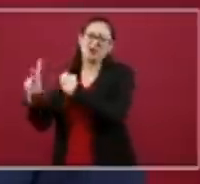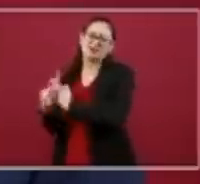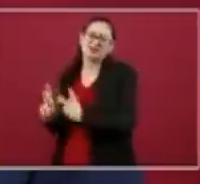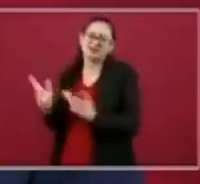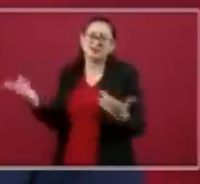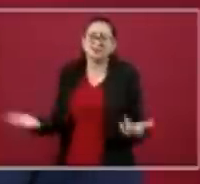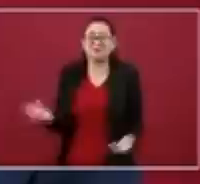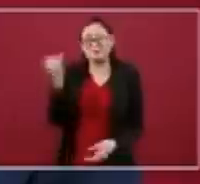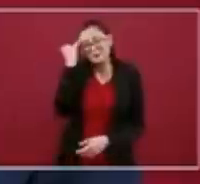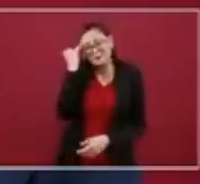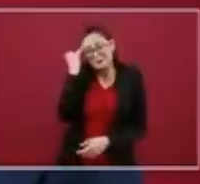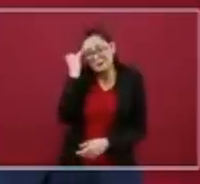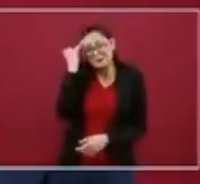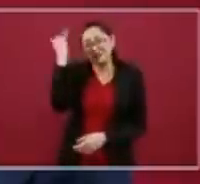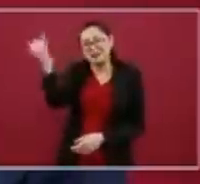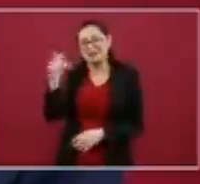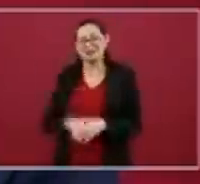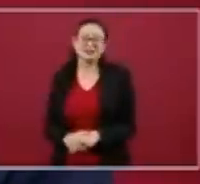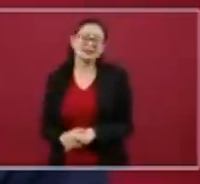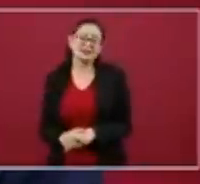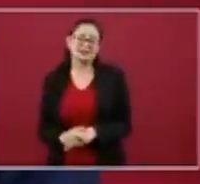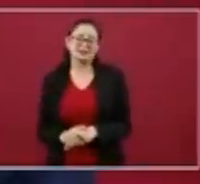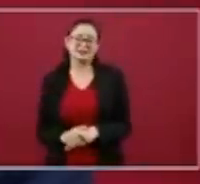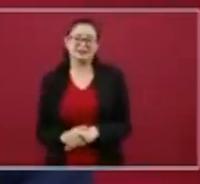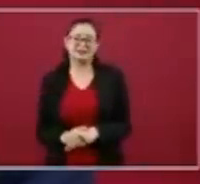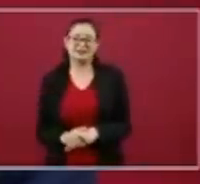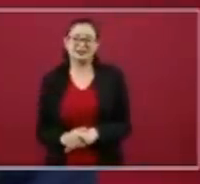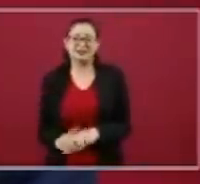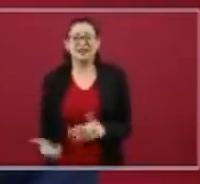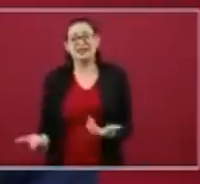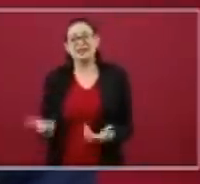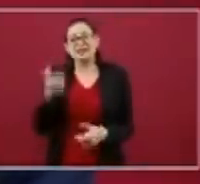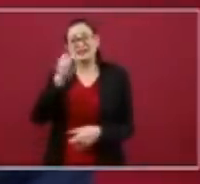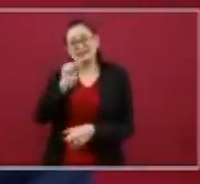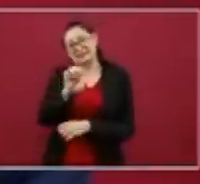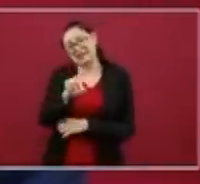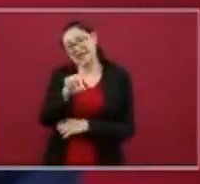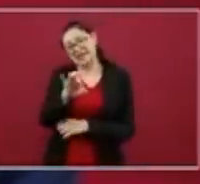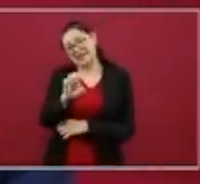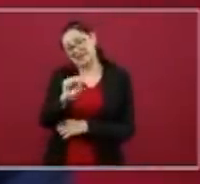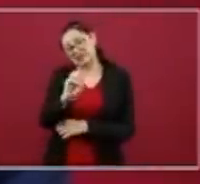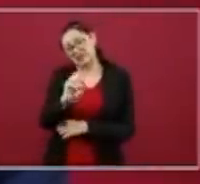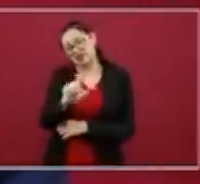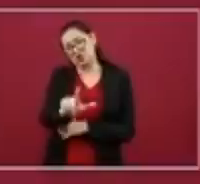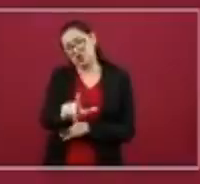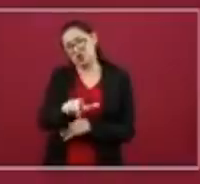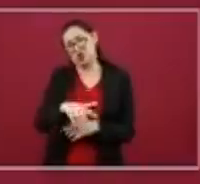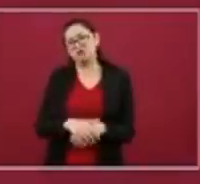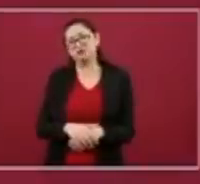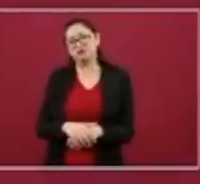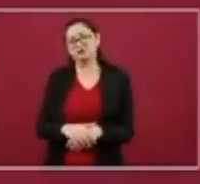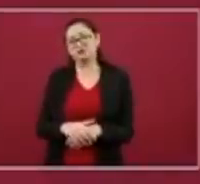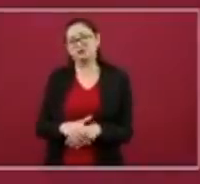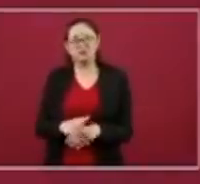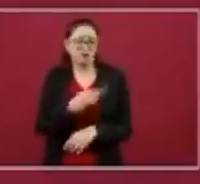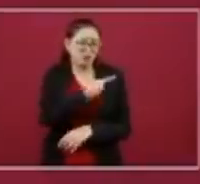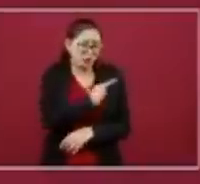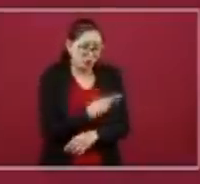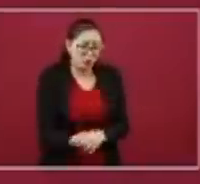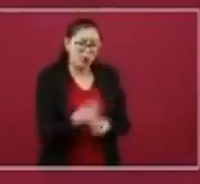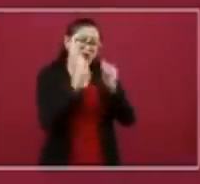Imagínense que la llamada Secretaría de Desarrollo Social, la que tiene que atender a los